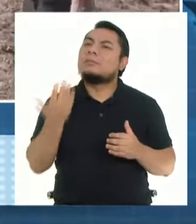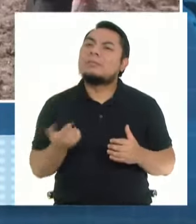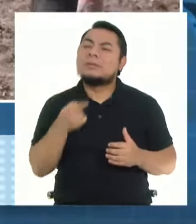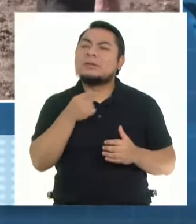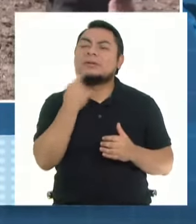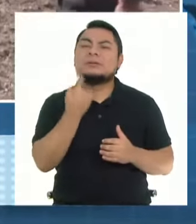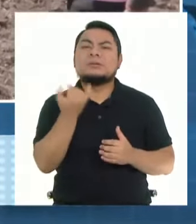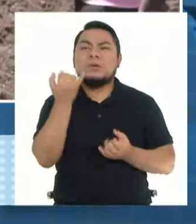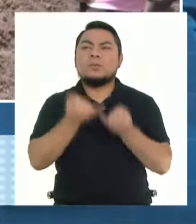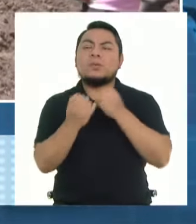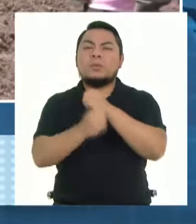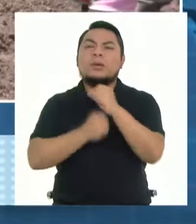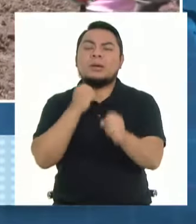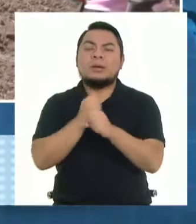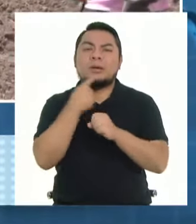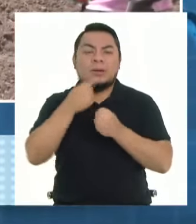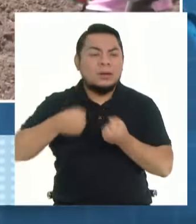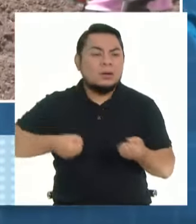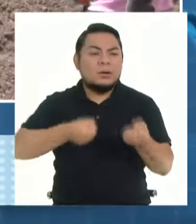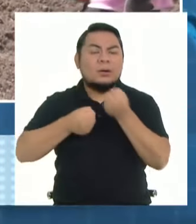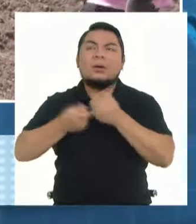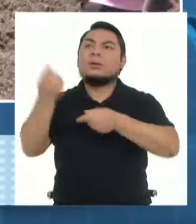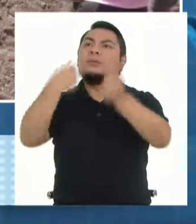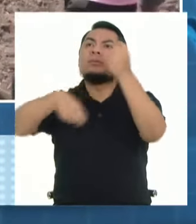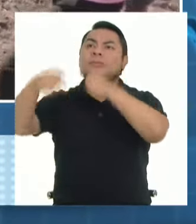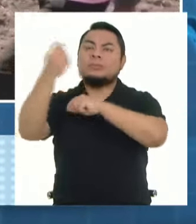TLCs de los últimos años, con la agroexportación?